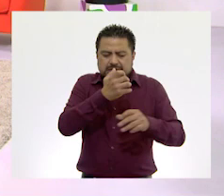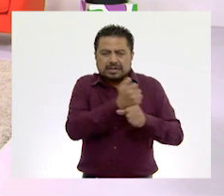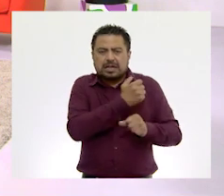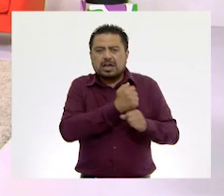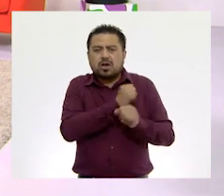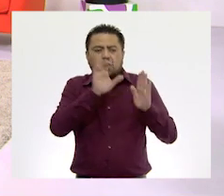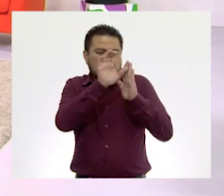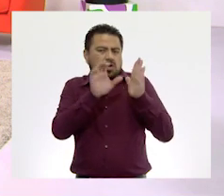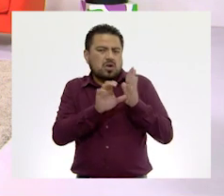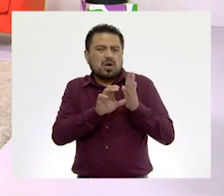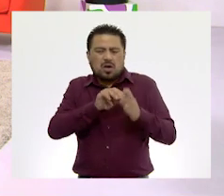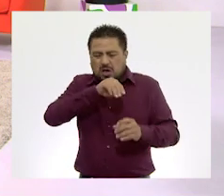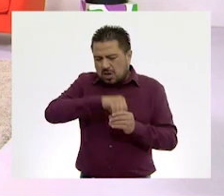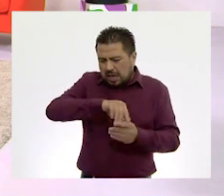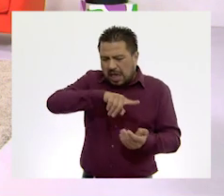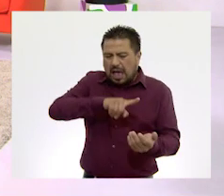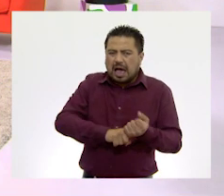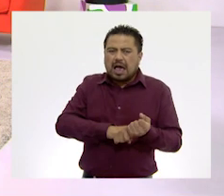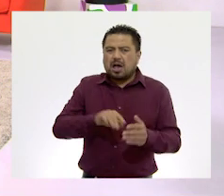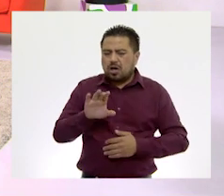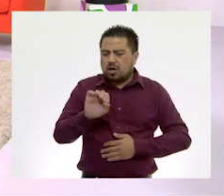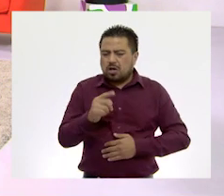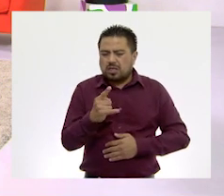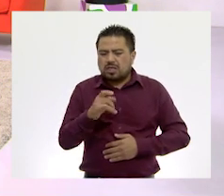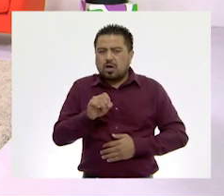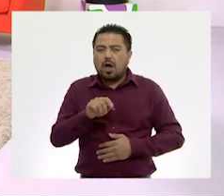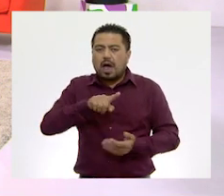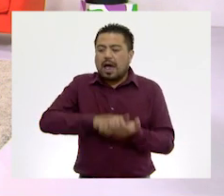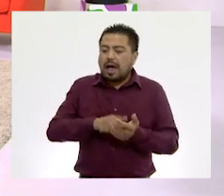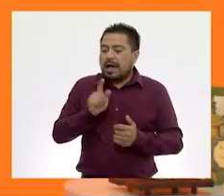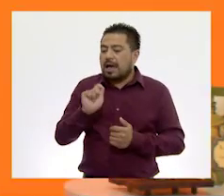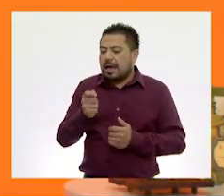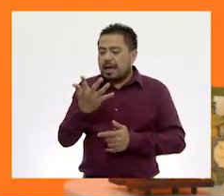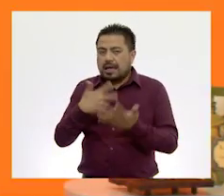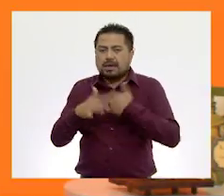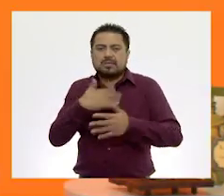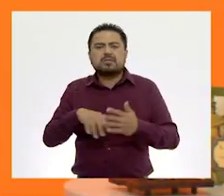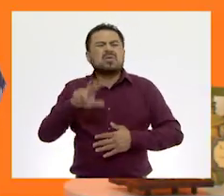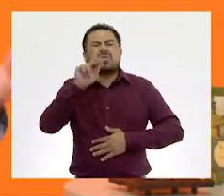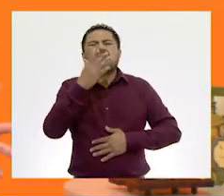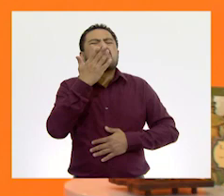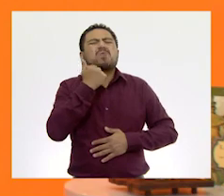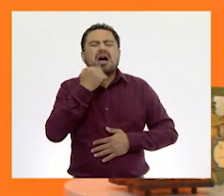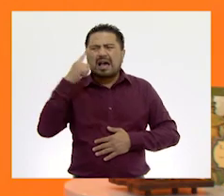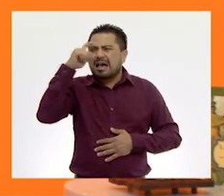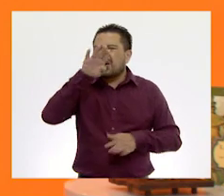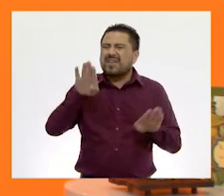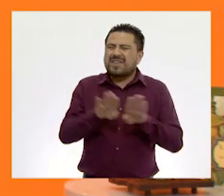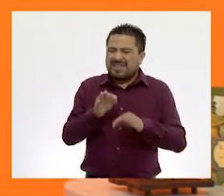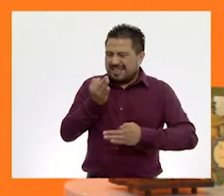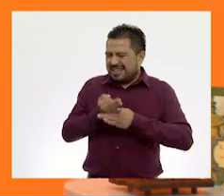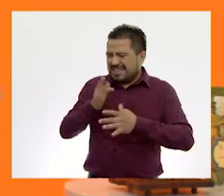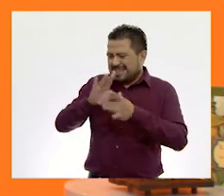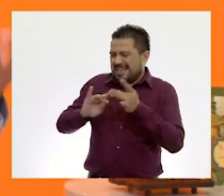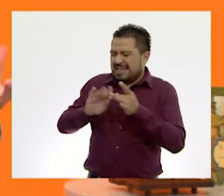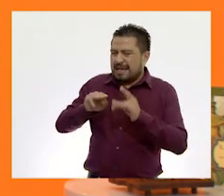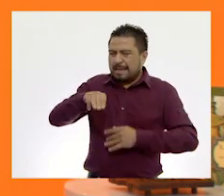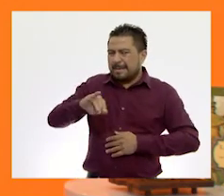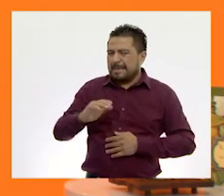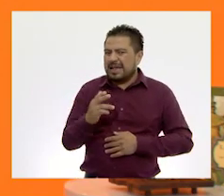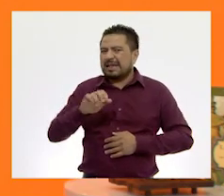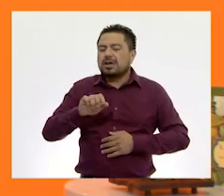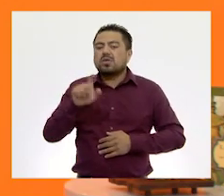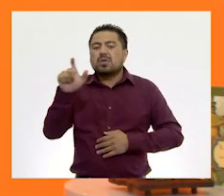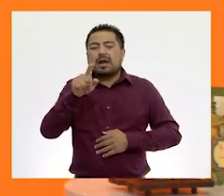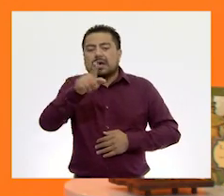esas señas, esos códigos que ya tenían por los códigos que maneja la lengua de señas? No hay dificultad, como decía Meche, cuando están expuestos a